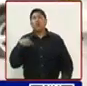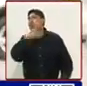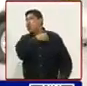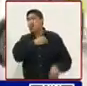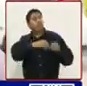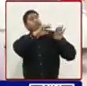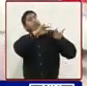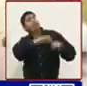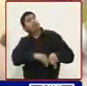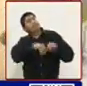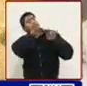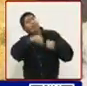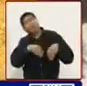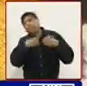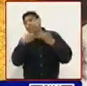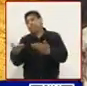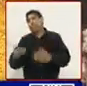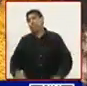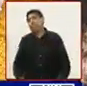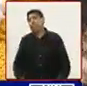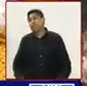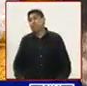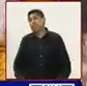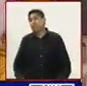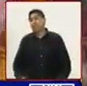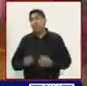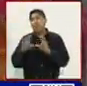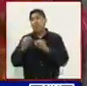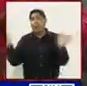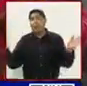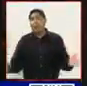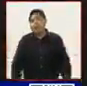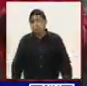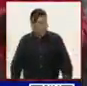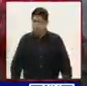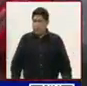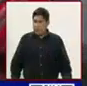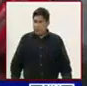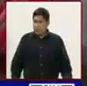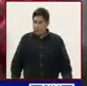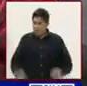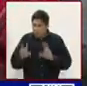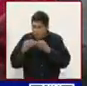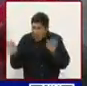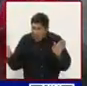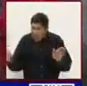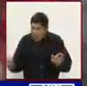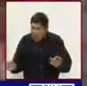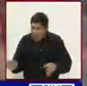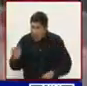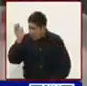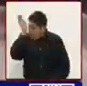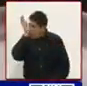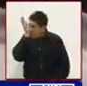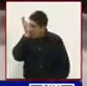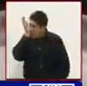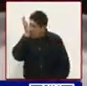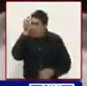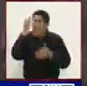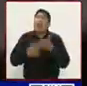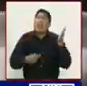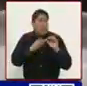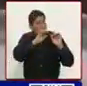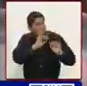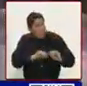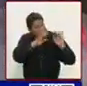presentado un memorial ya, pero lo cual no está habilitado hasta ahora. No está habilitado. O sea, ¿para qué estamos